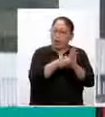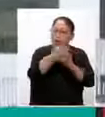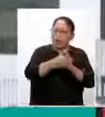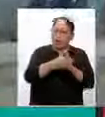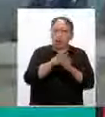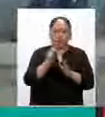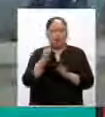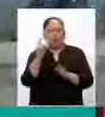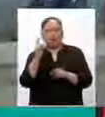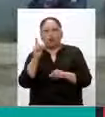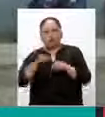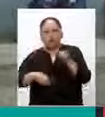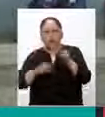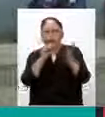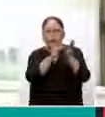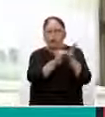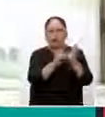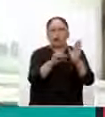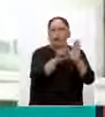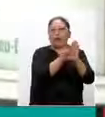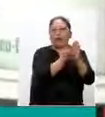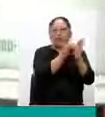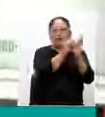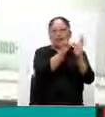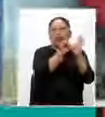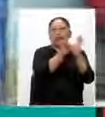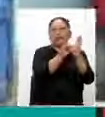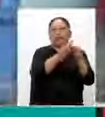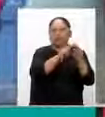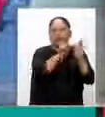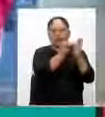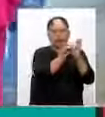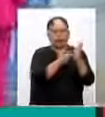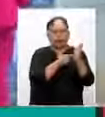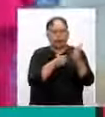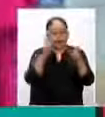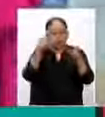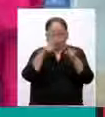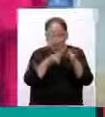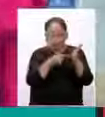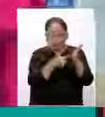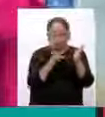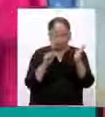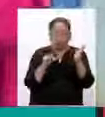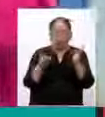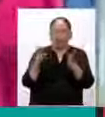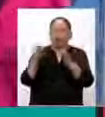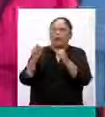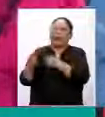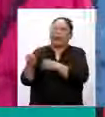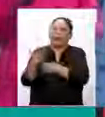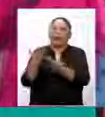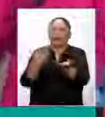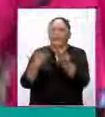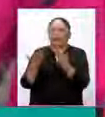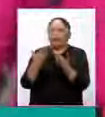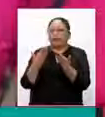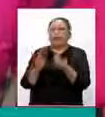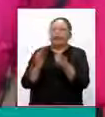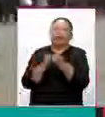Pero simplemente señalar la inconstitucionalidad per se, in abstracto, sin señalar cuál es la